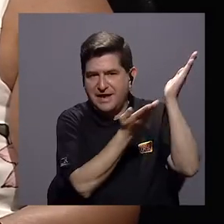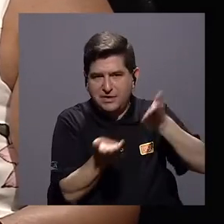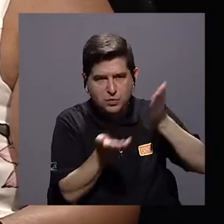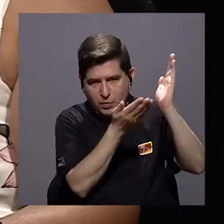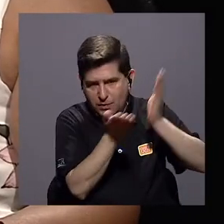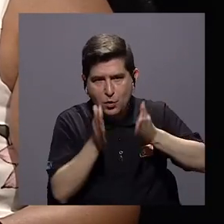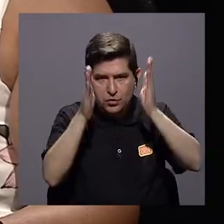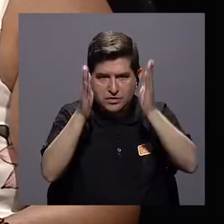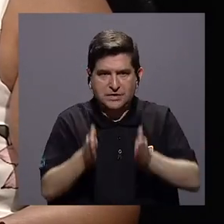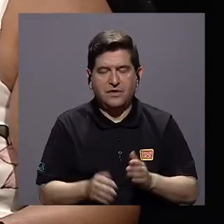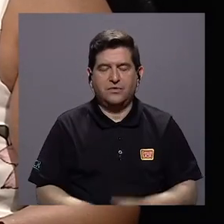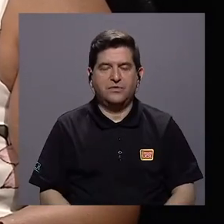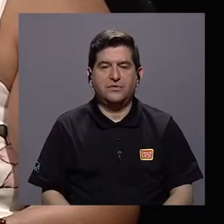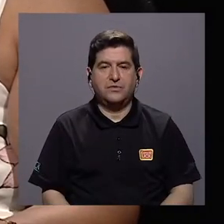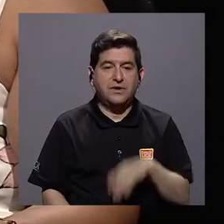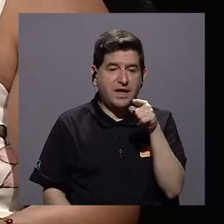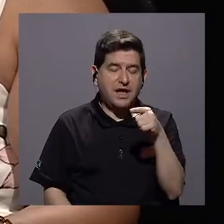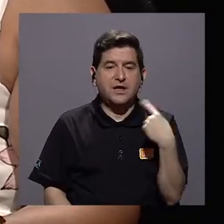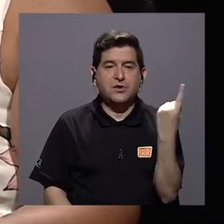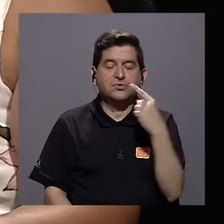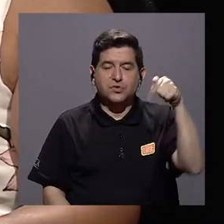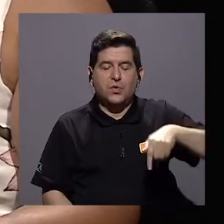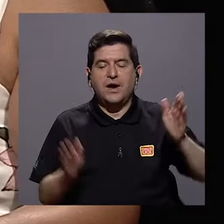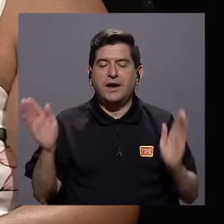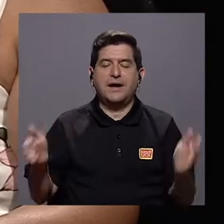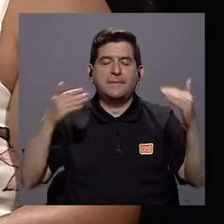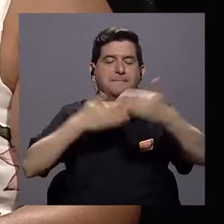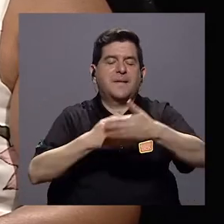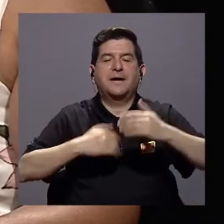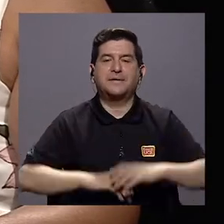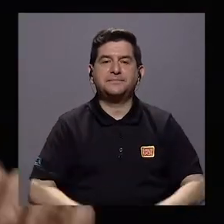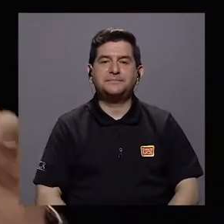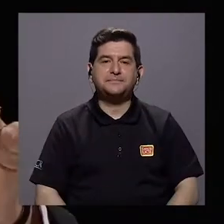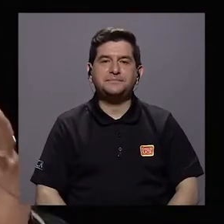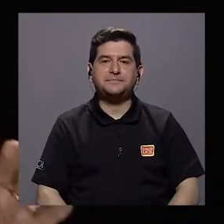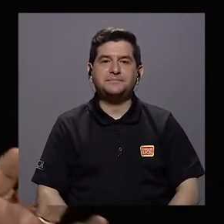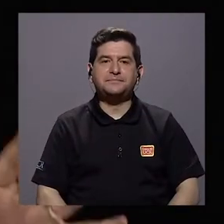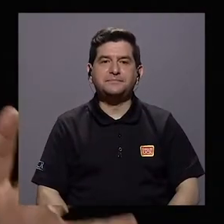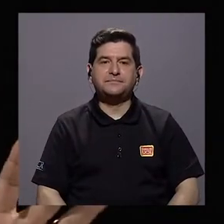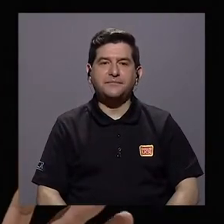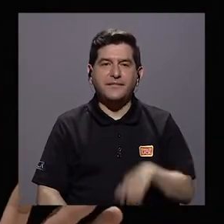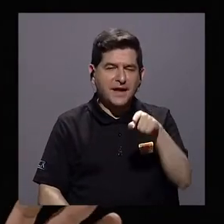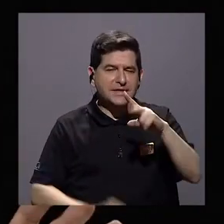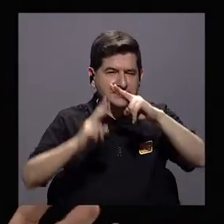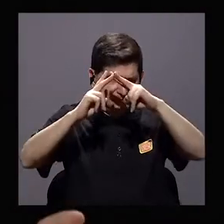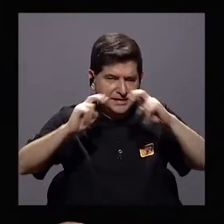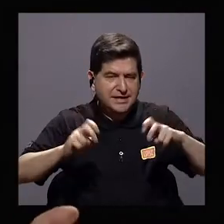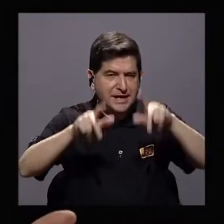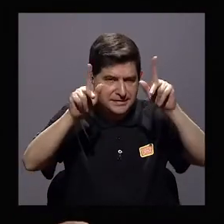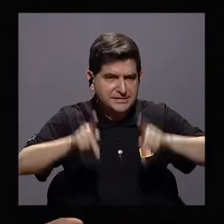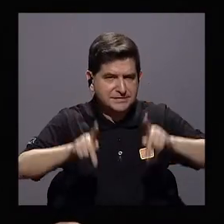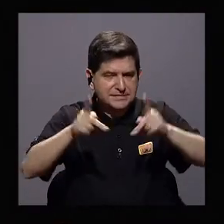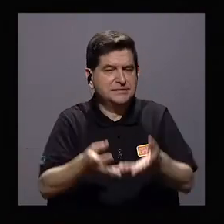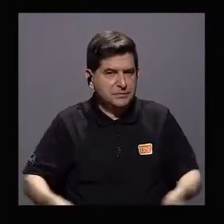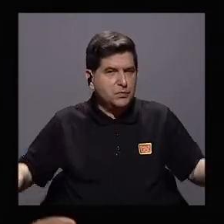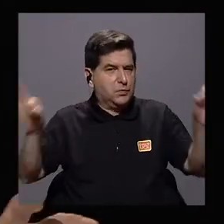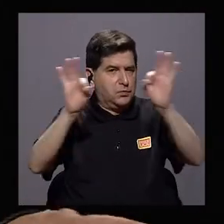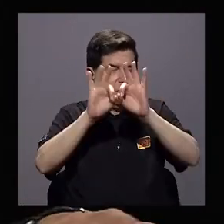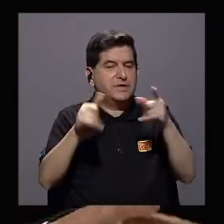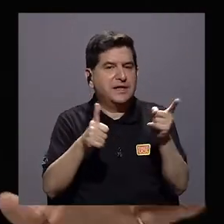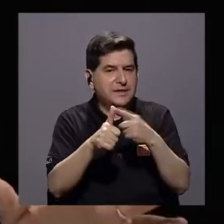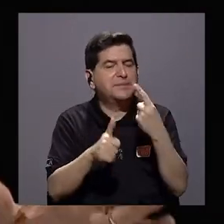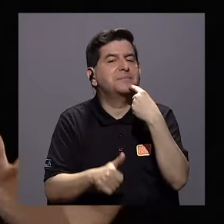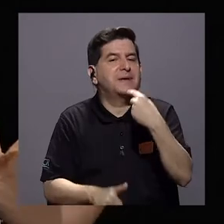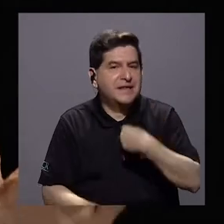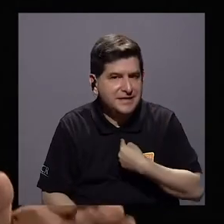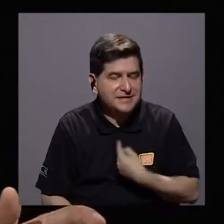que traen el arroz pilado y que únicamente lo empacan. Mm. Hagamos esta fotografía para la audiencia porque es muy importante. Primero,